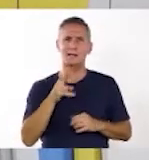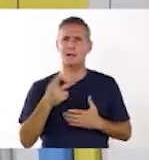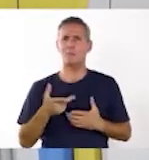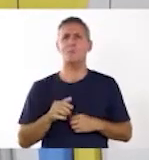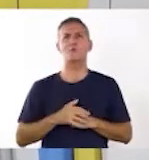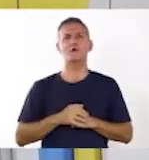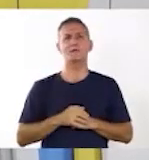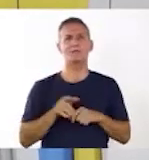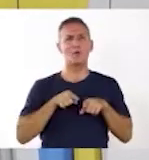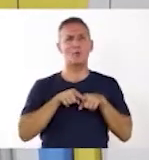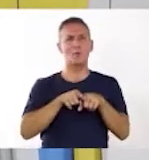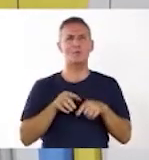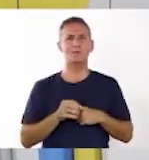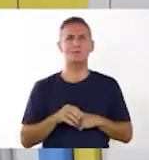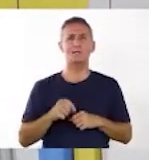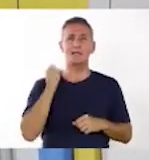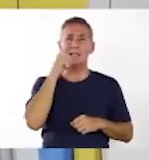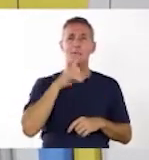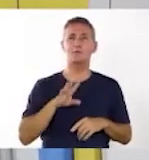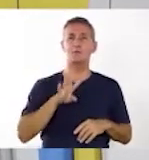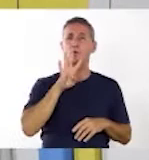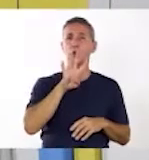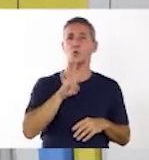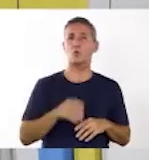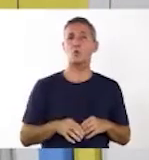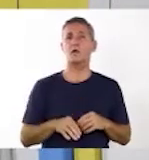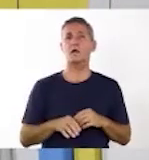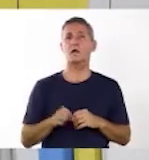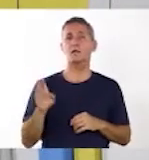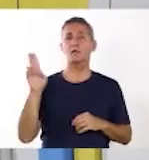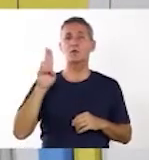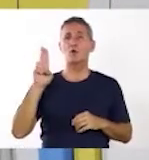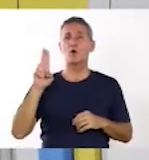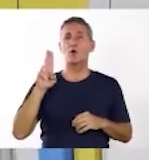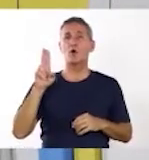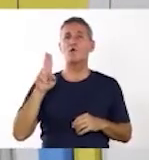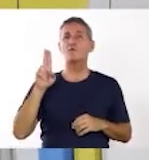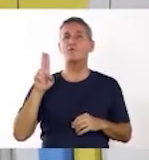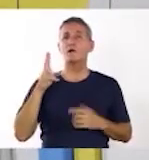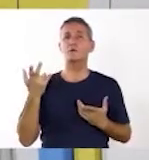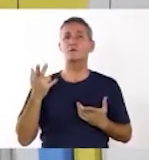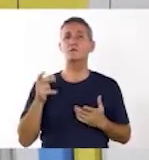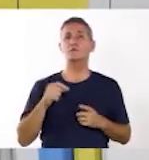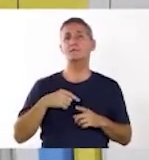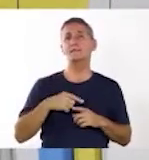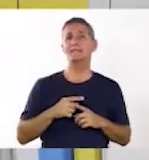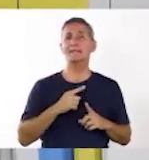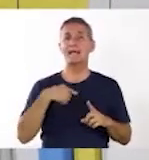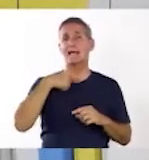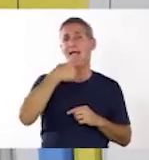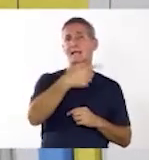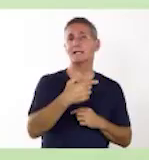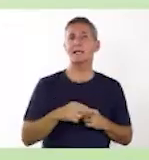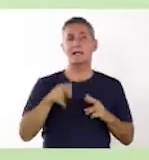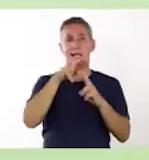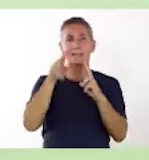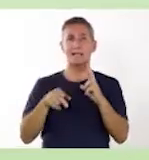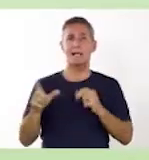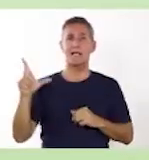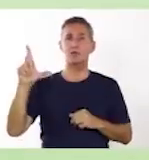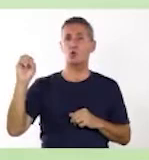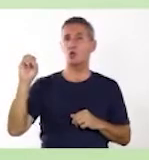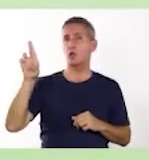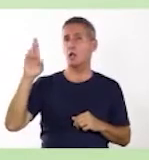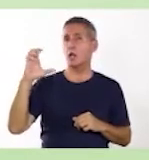estamos terminando con Cuarto Foz Regular, que es el teatro de Federico García Lorca. Recuerden que